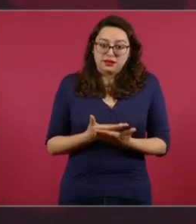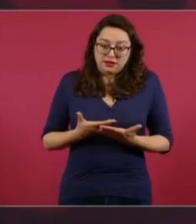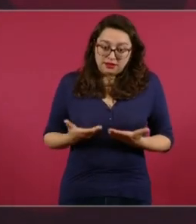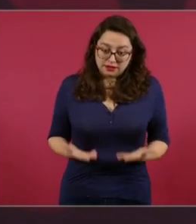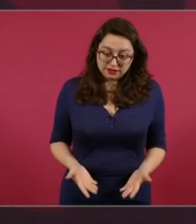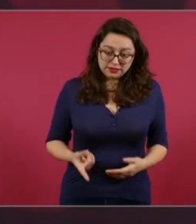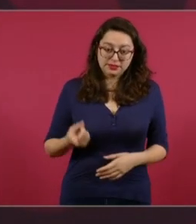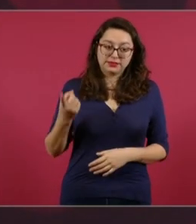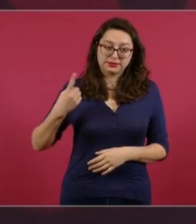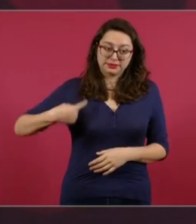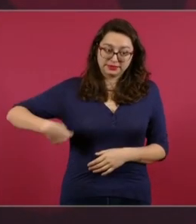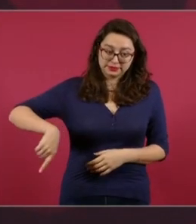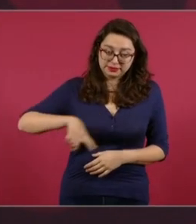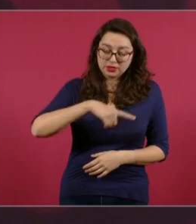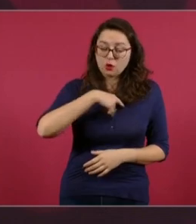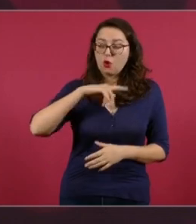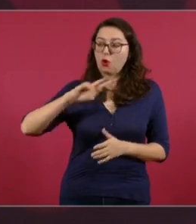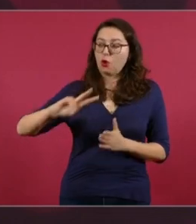los servicios del ISSSTE